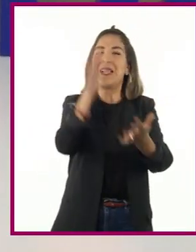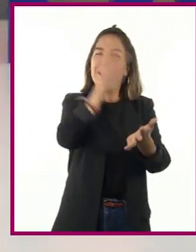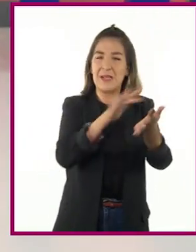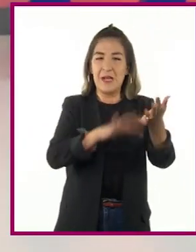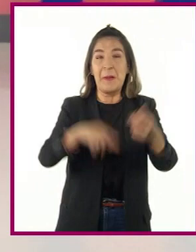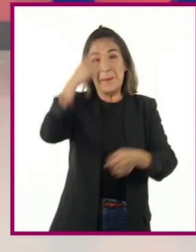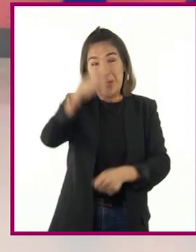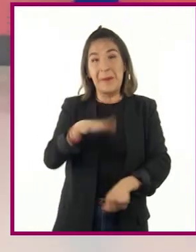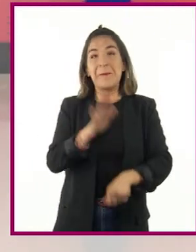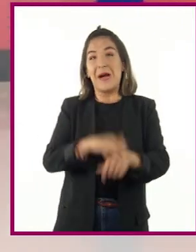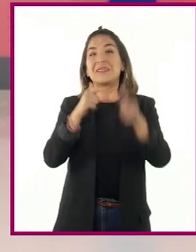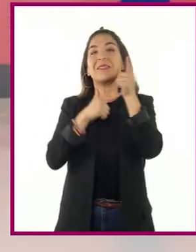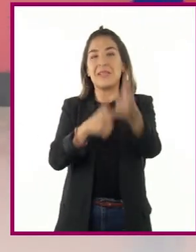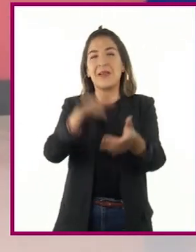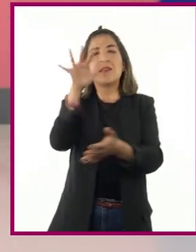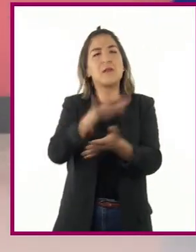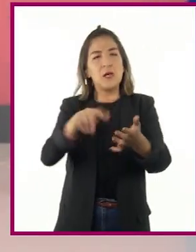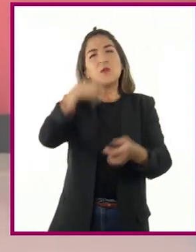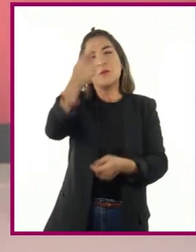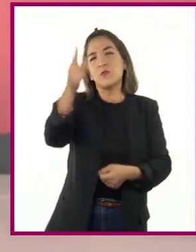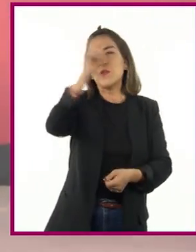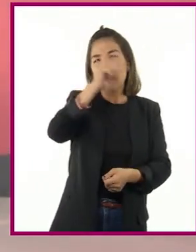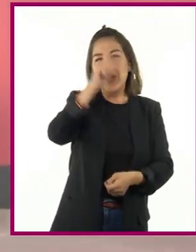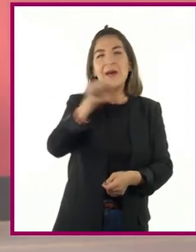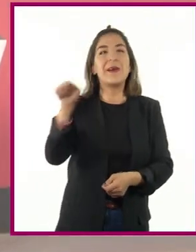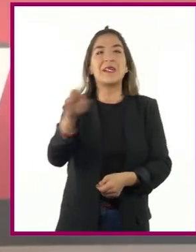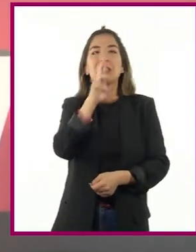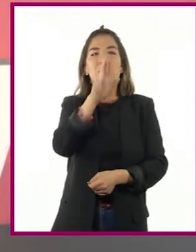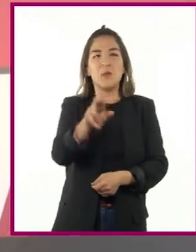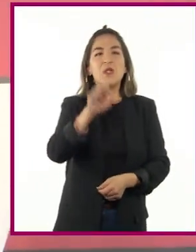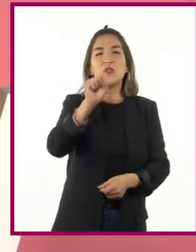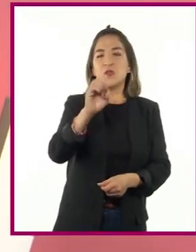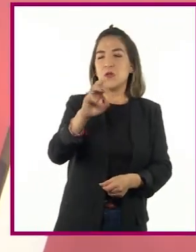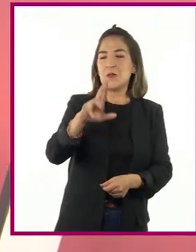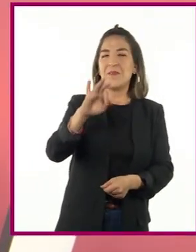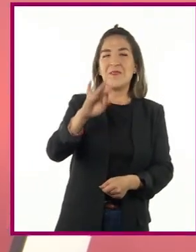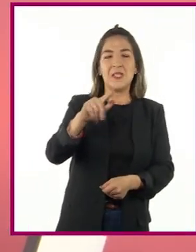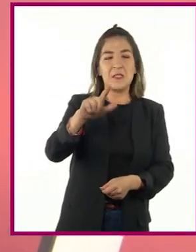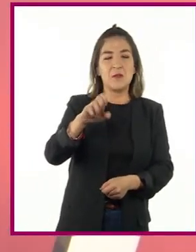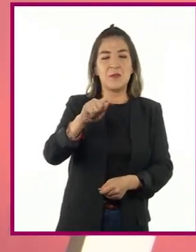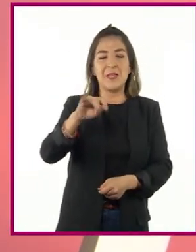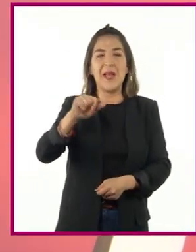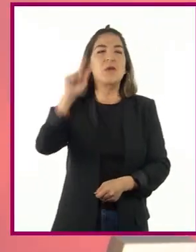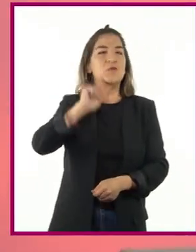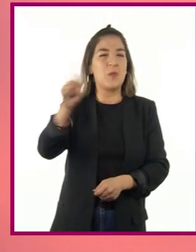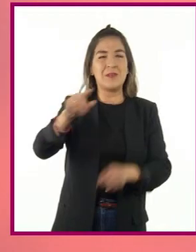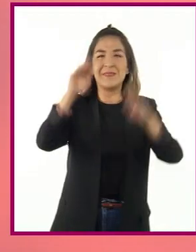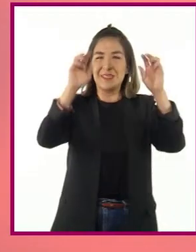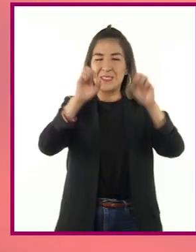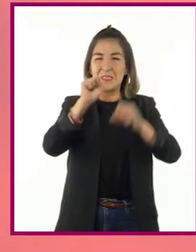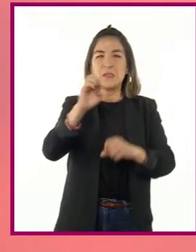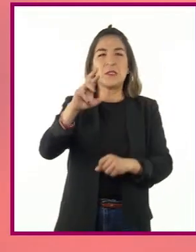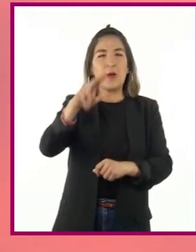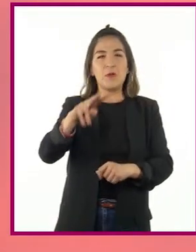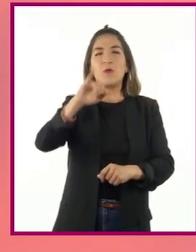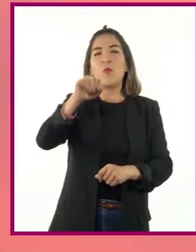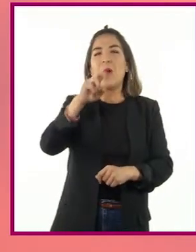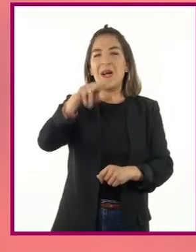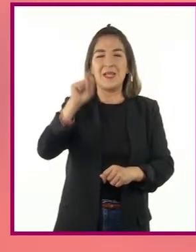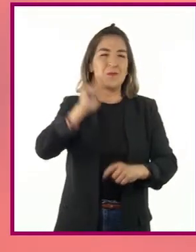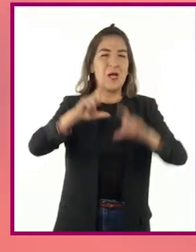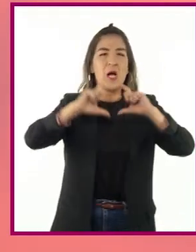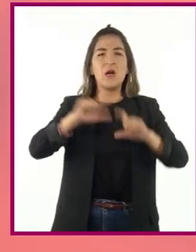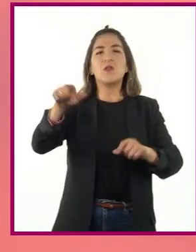con la lectura de autobiografías, les sugiero leer la respuesta a Sor Filotea de la Cruz, de Sor Juana Inés de la Cruz, donde la poeta